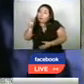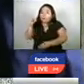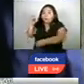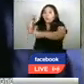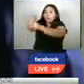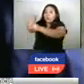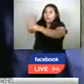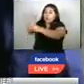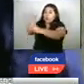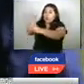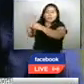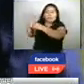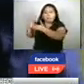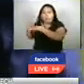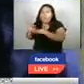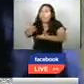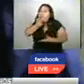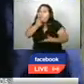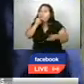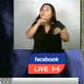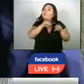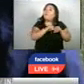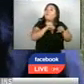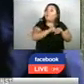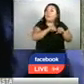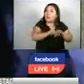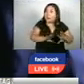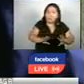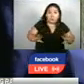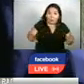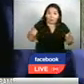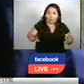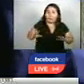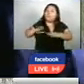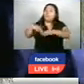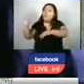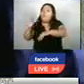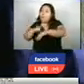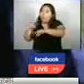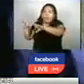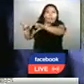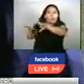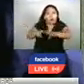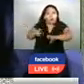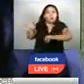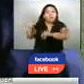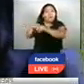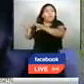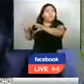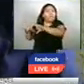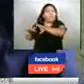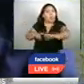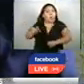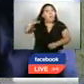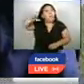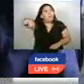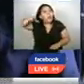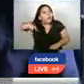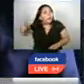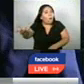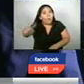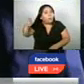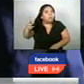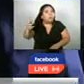anticipo. Y de esa manera le llevan los datos y cuando minutos después a usted le han vaciado las cuentas, la tarjeta de crédito